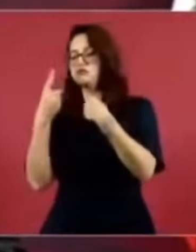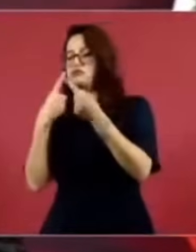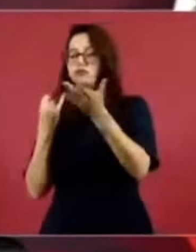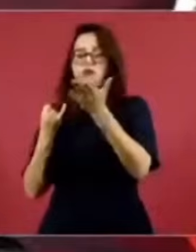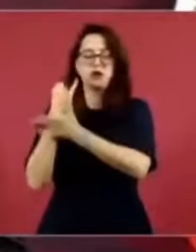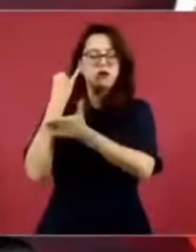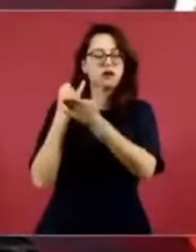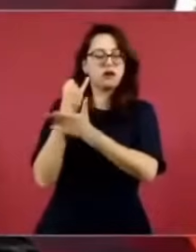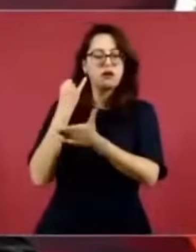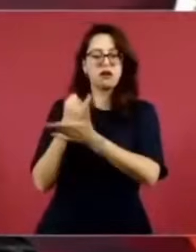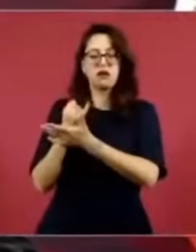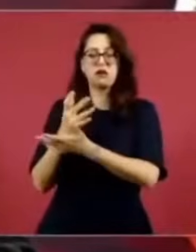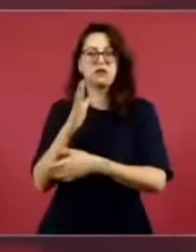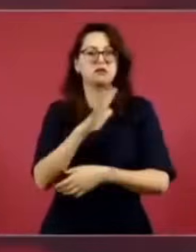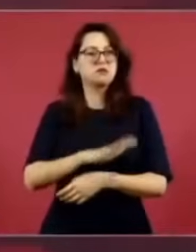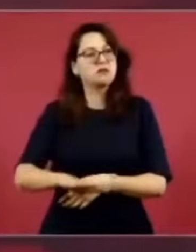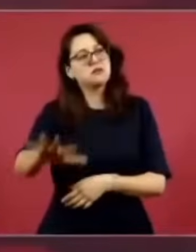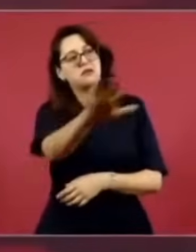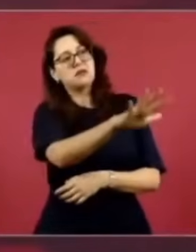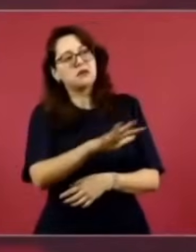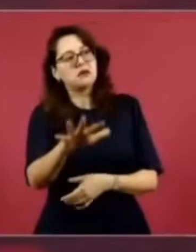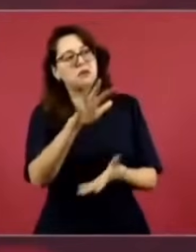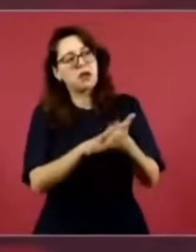Y los